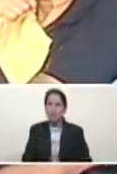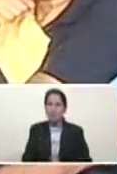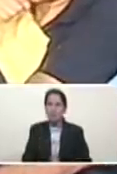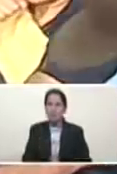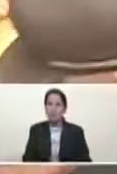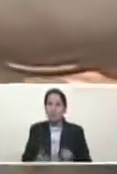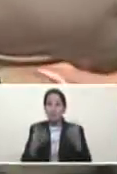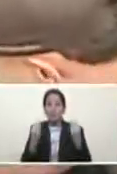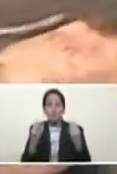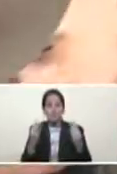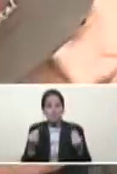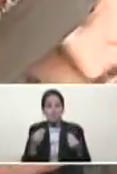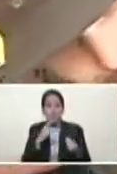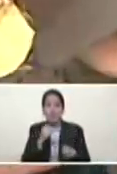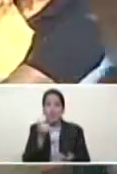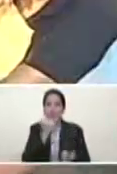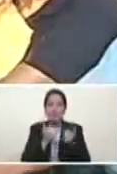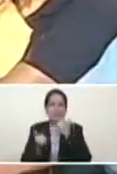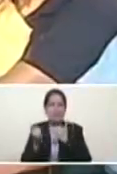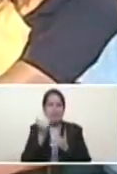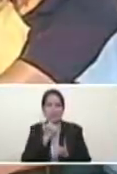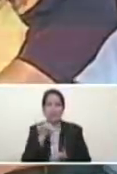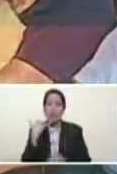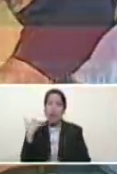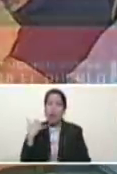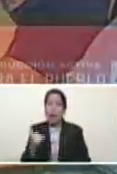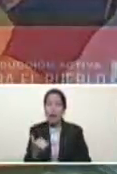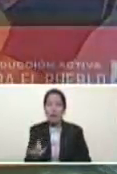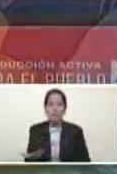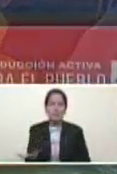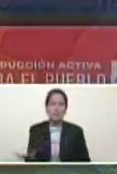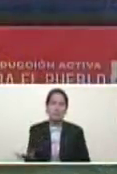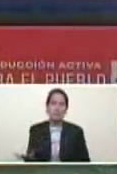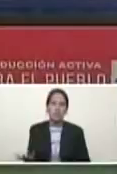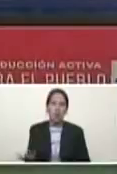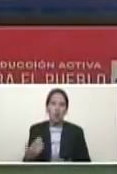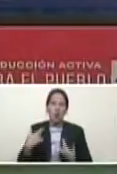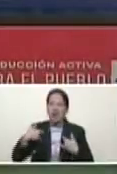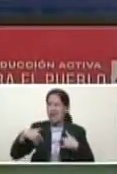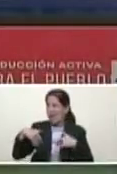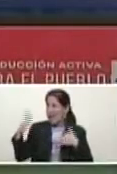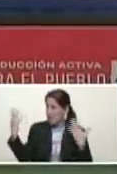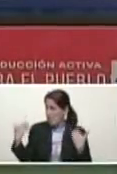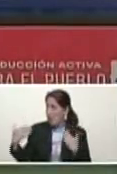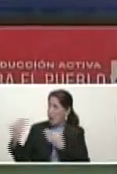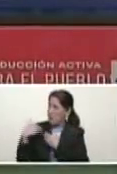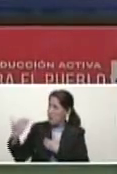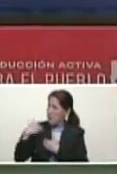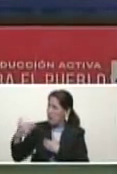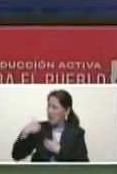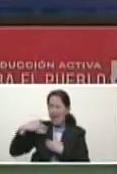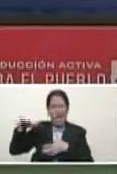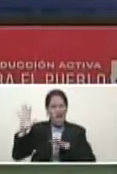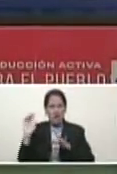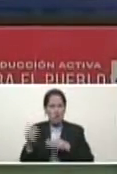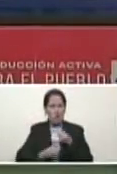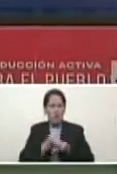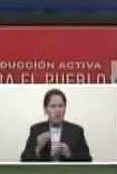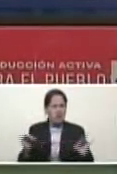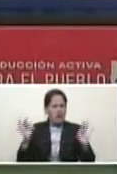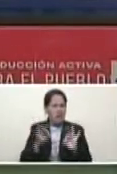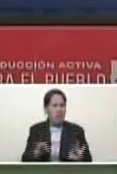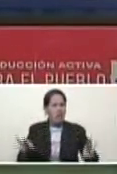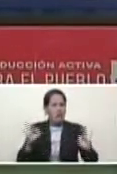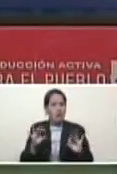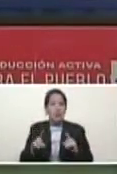errores que se cometen y yo pudiera decir, bueno, no, me están cayendo a plomo, compadre, ahorita yo no voy a hacer eso. No. Después